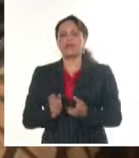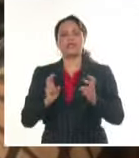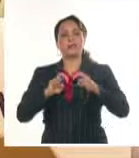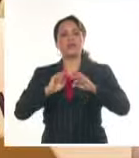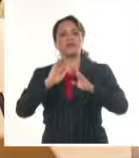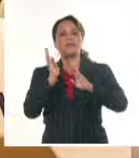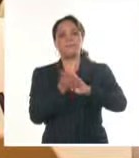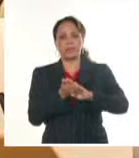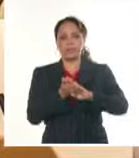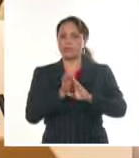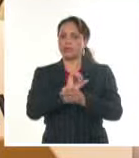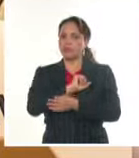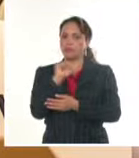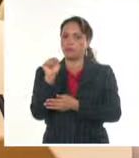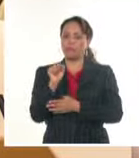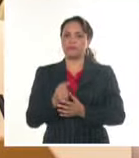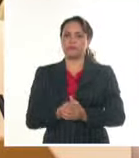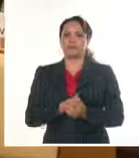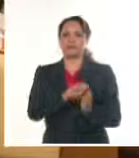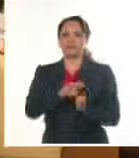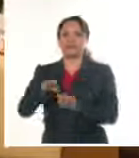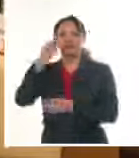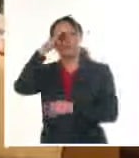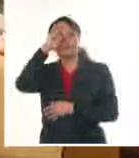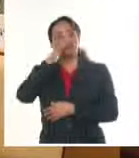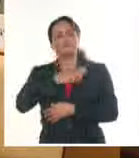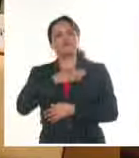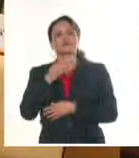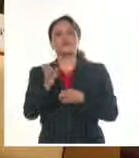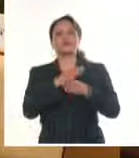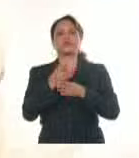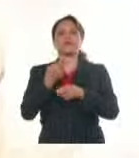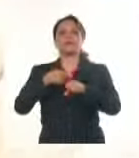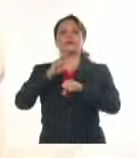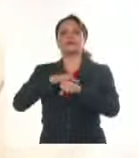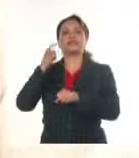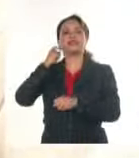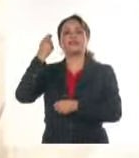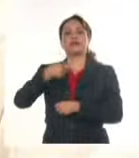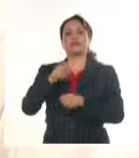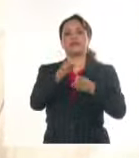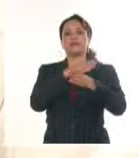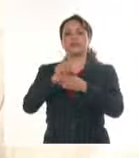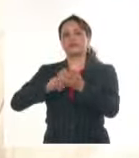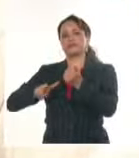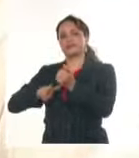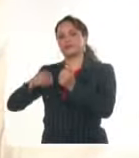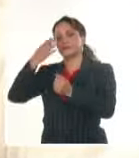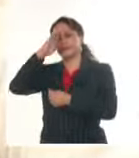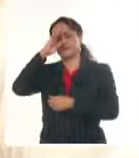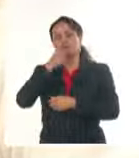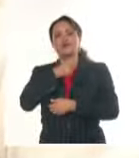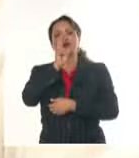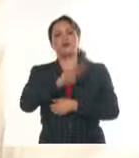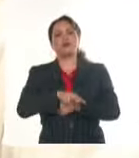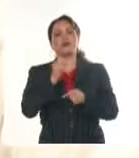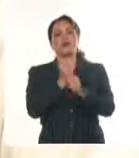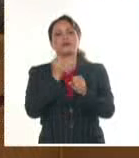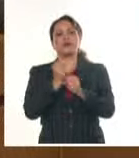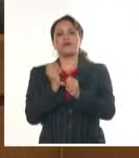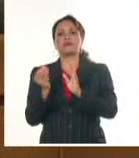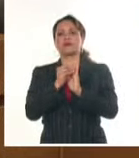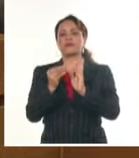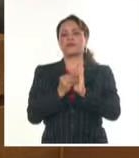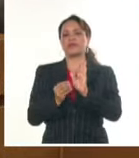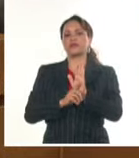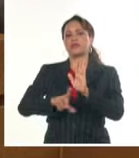límites sostenibles. Con igual énfasis, representantes de las fiscalías en todas las provincias cubanas evaluaron el rigor de la aplicación de las leyes